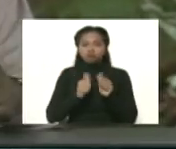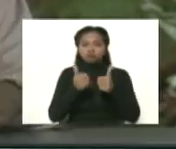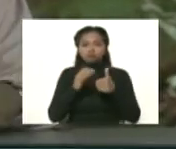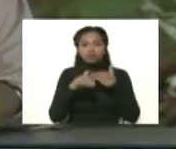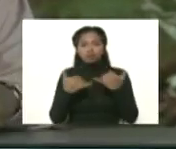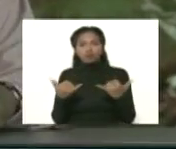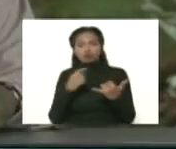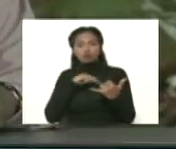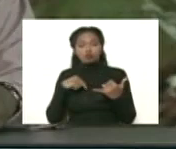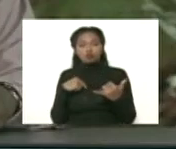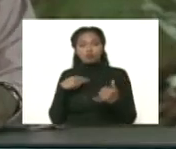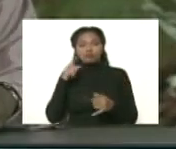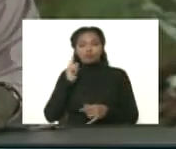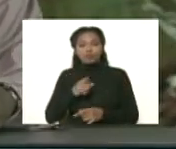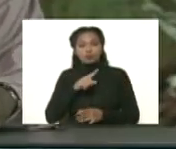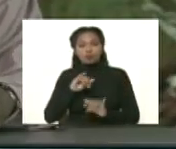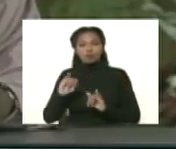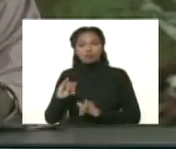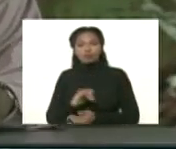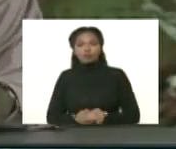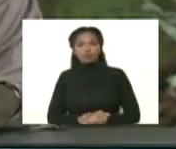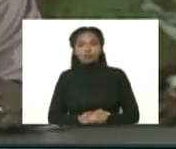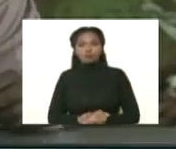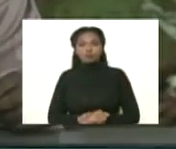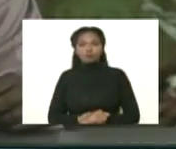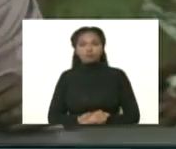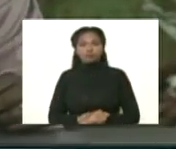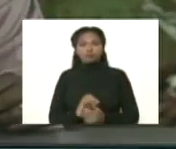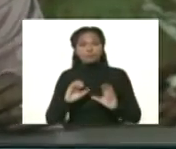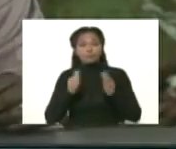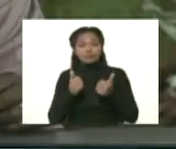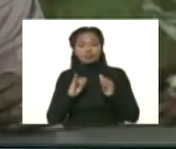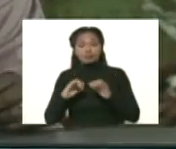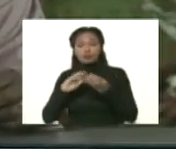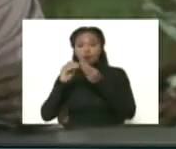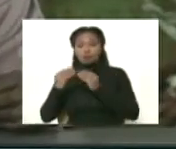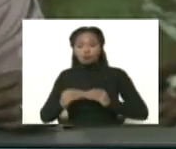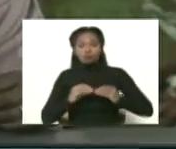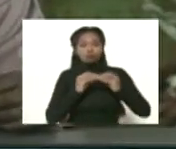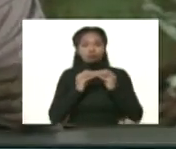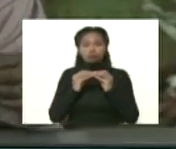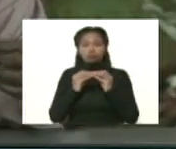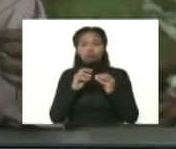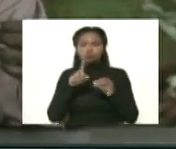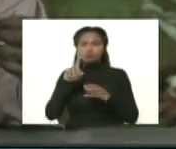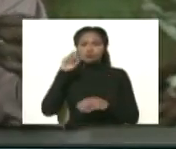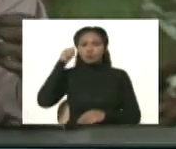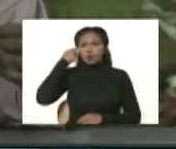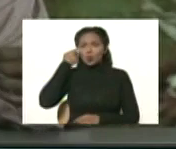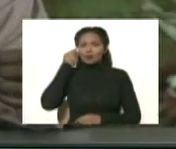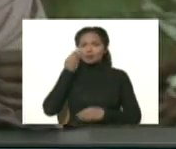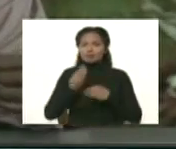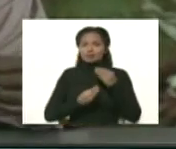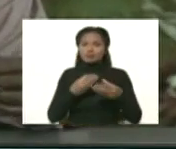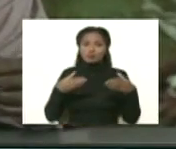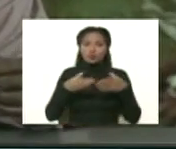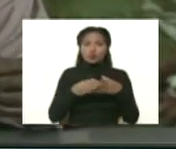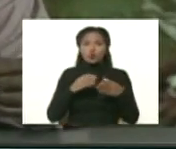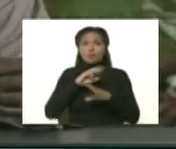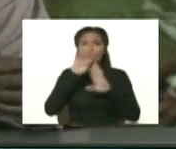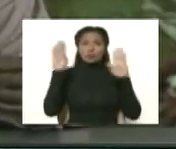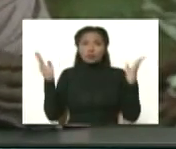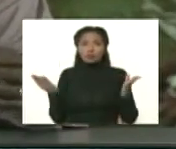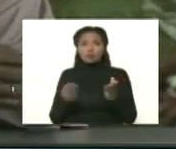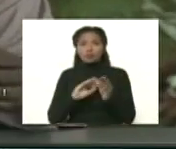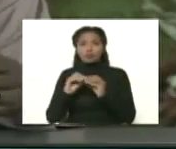que tenemos una deuda, que fue con el iniciar las reparaciones, presidente. ¿Usted se acuerda? Hicimos la reunión mundial de las